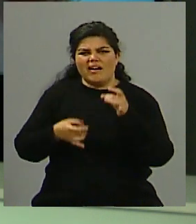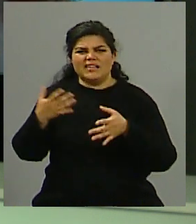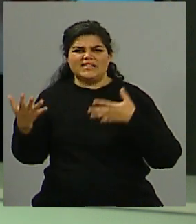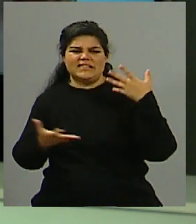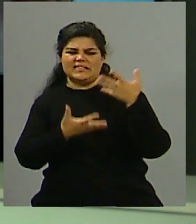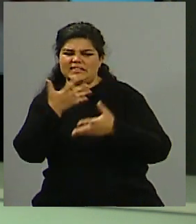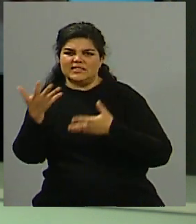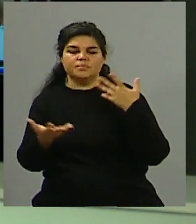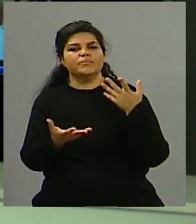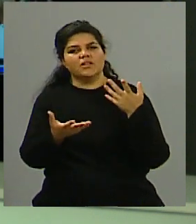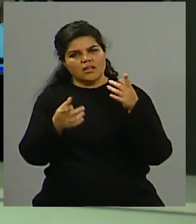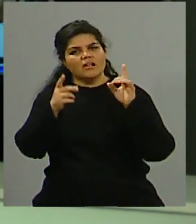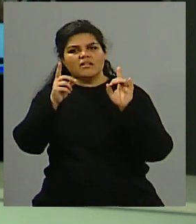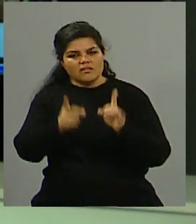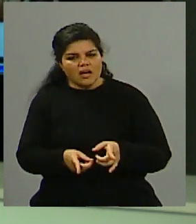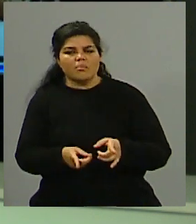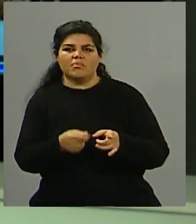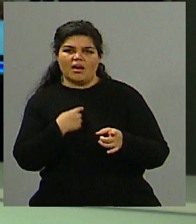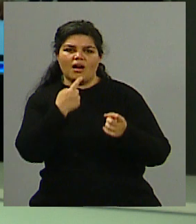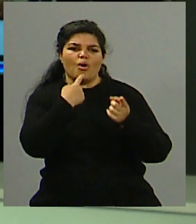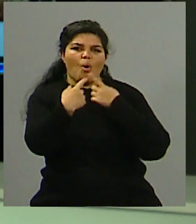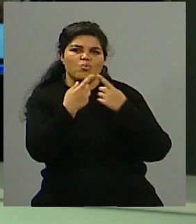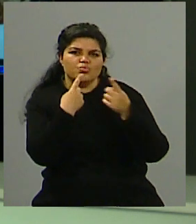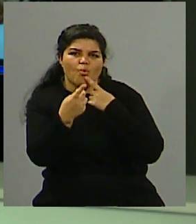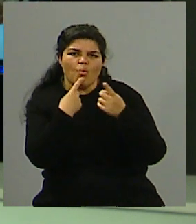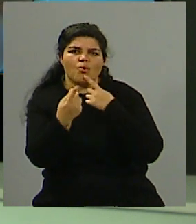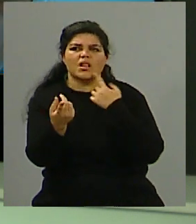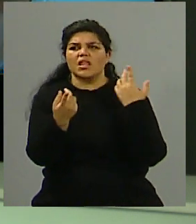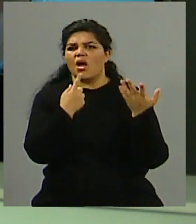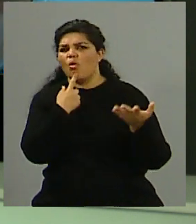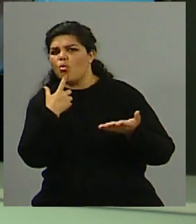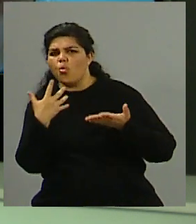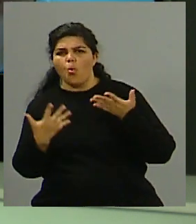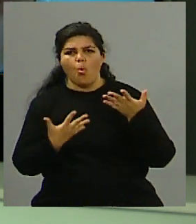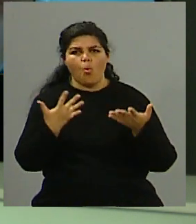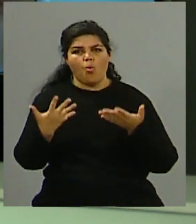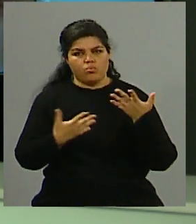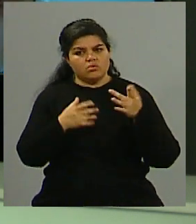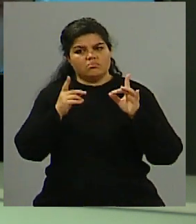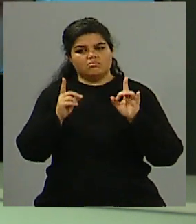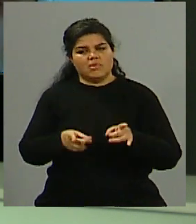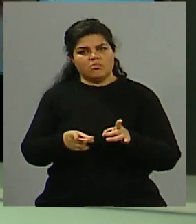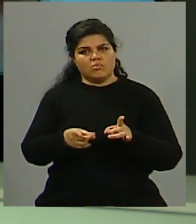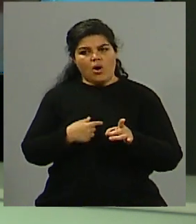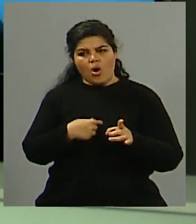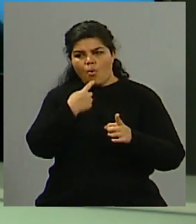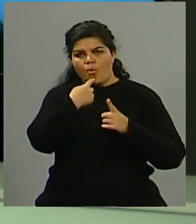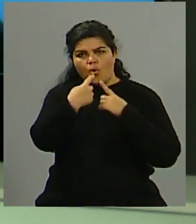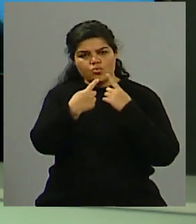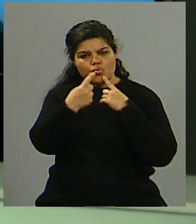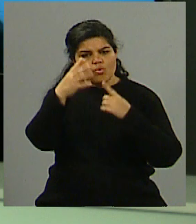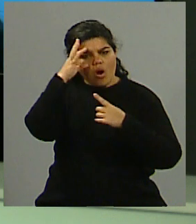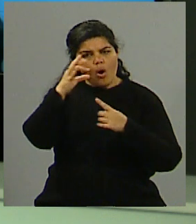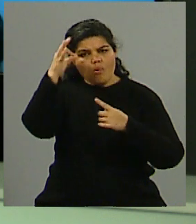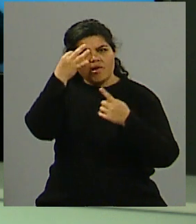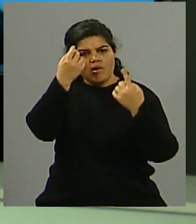muchas consultas, y cuando uno consulta también genera opiniones diferentes, que tiene